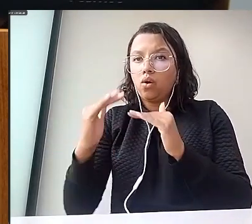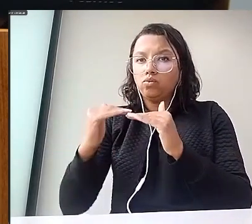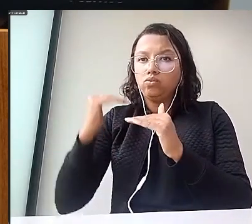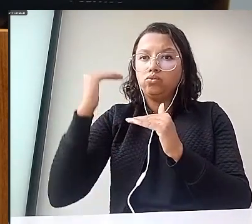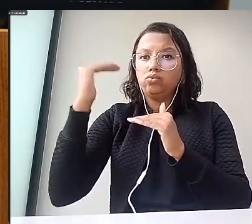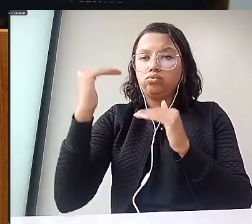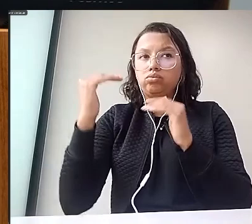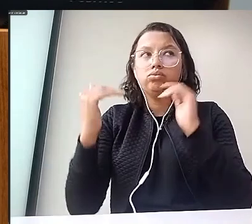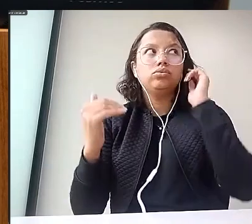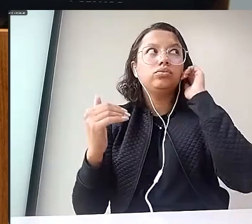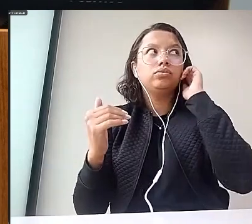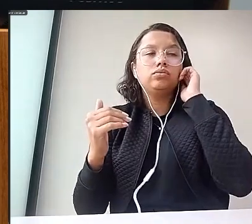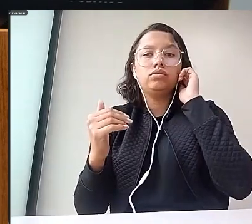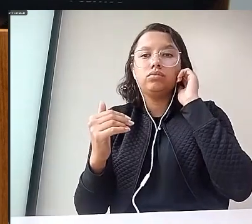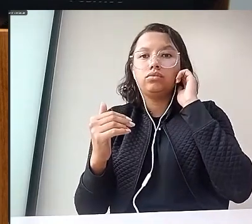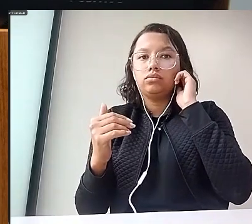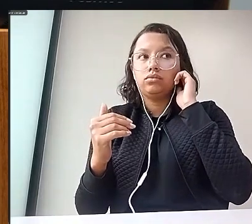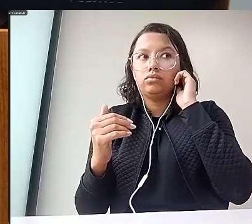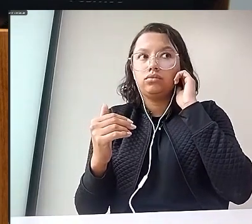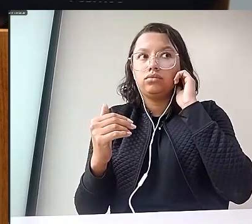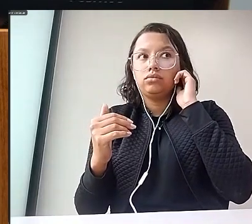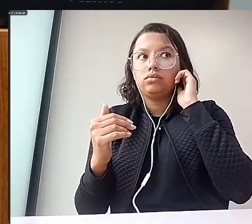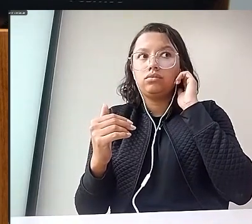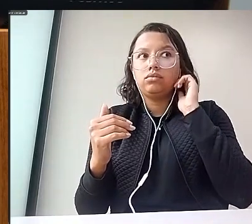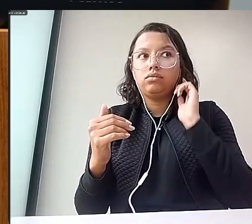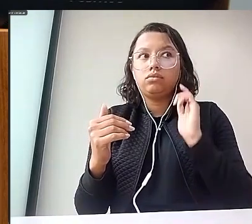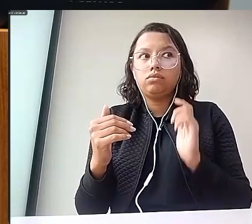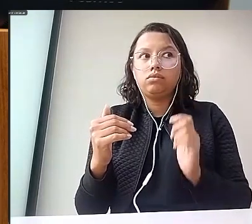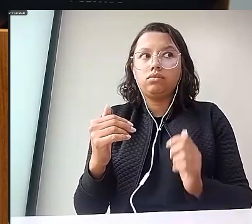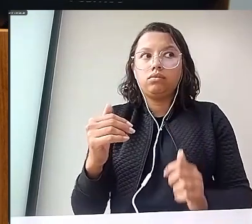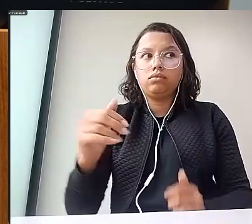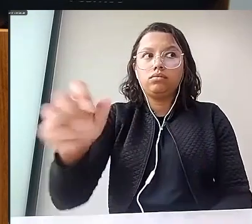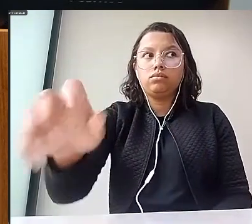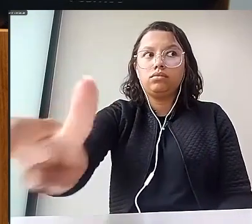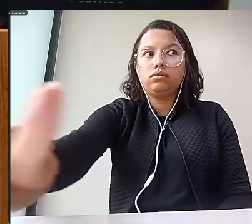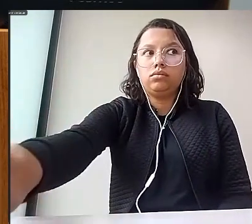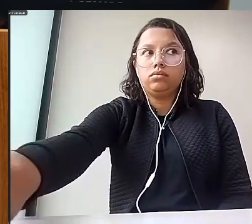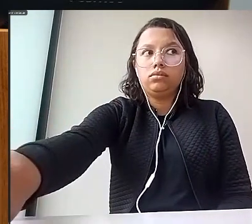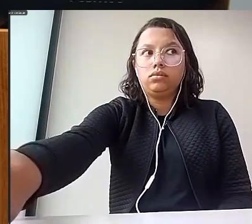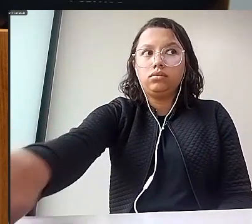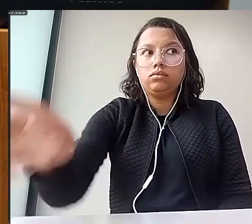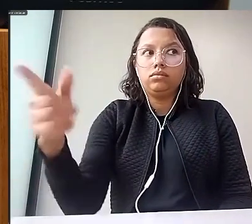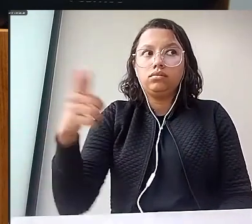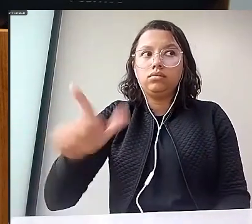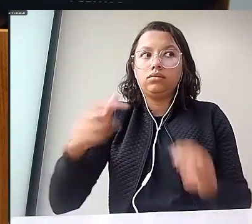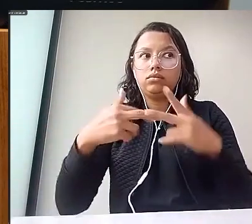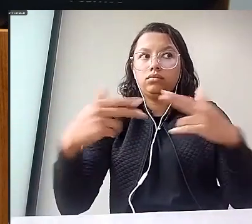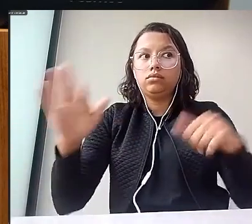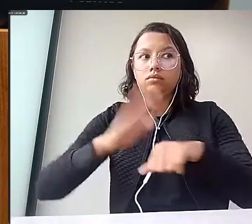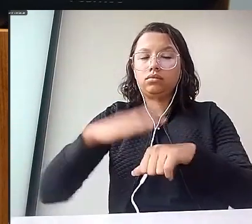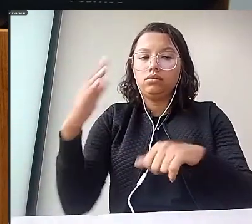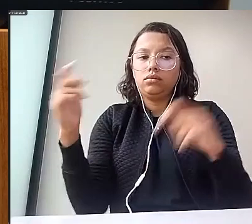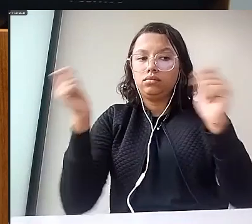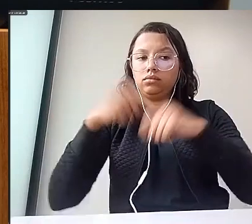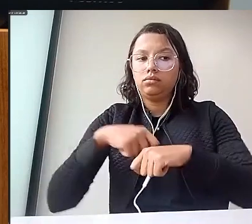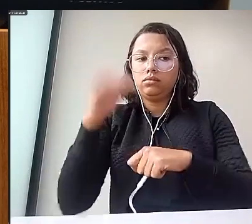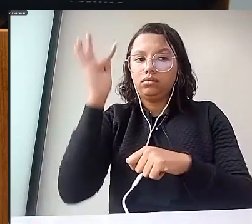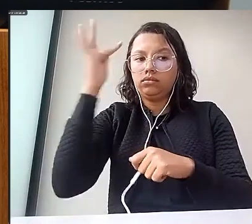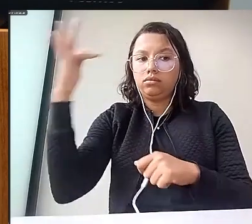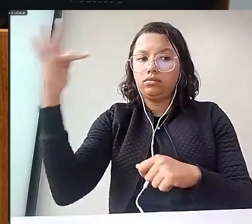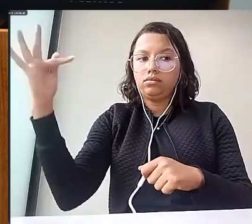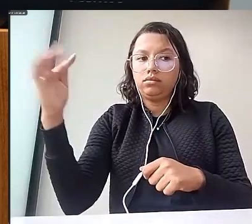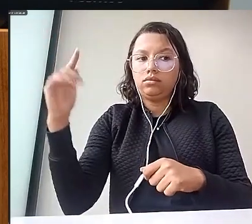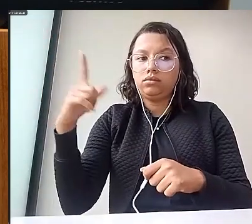supralegislativo, pero infraconstitucional. Y la otra cosita más compleja en Francia es que el